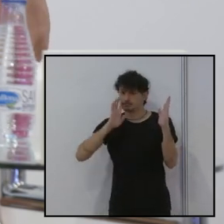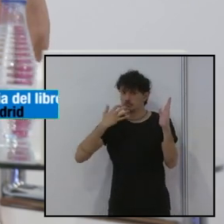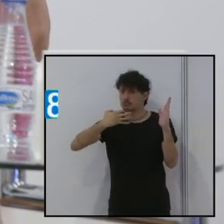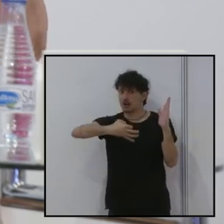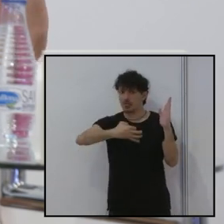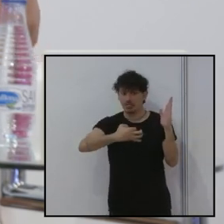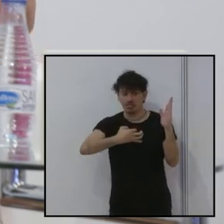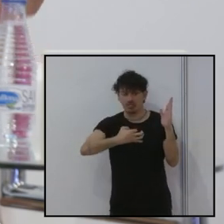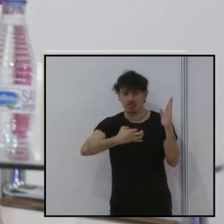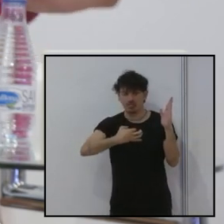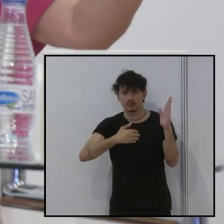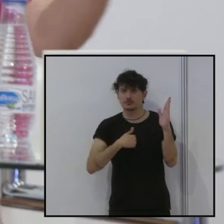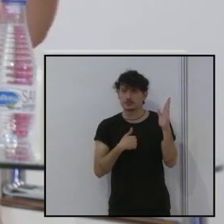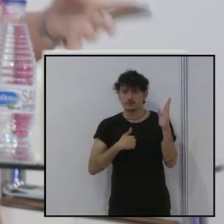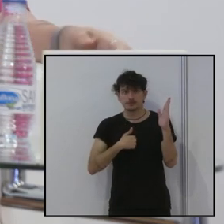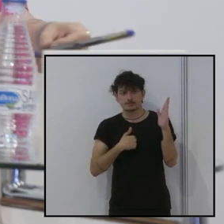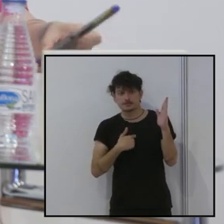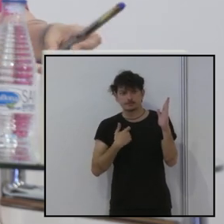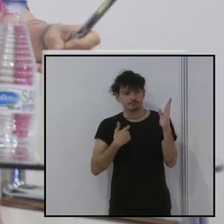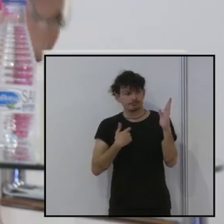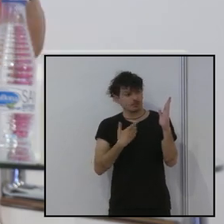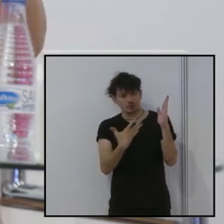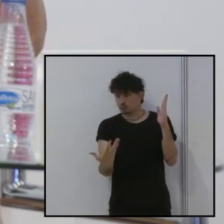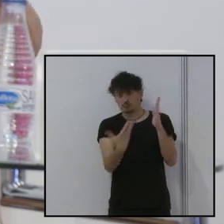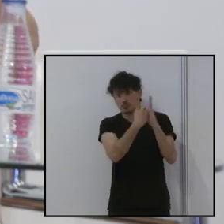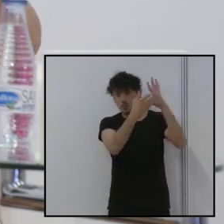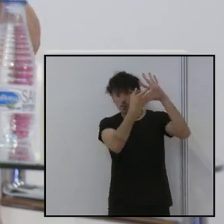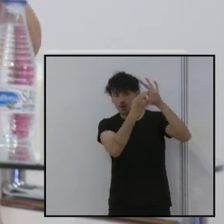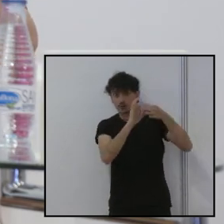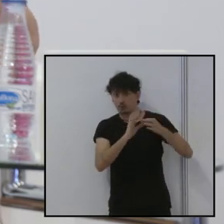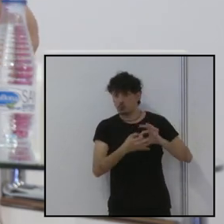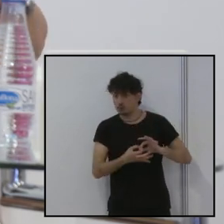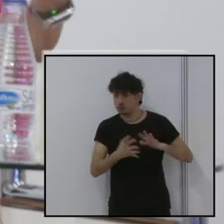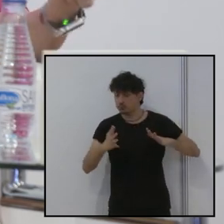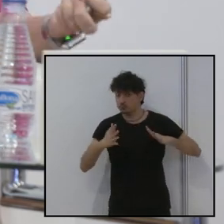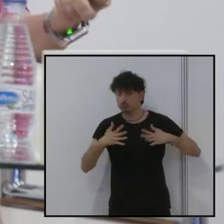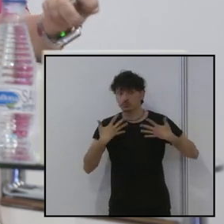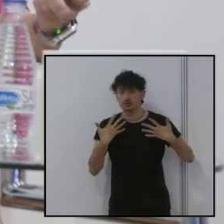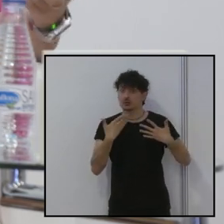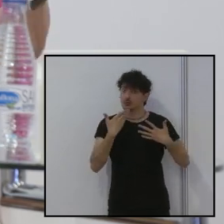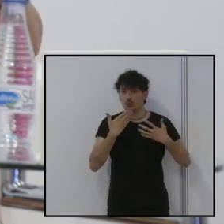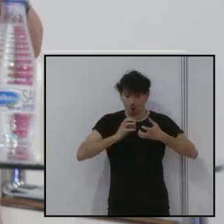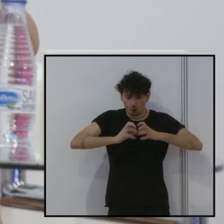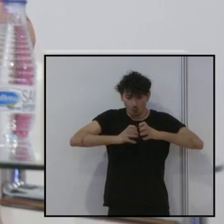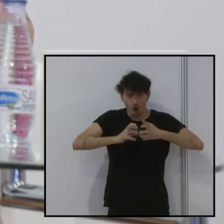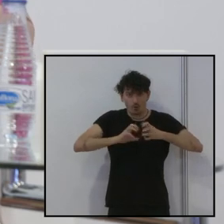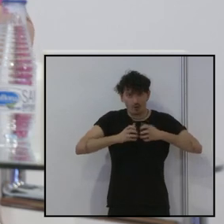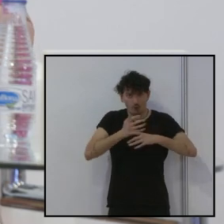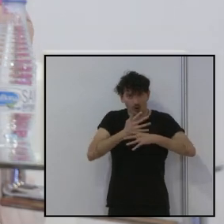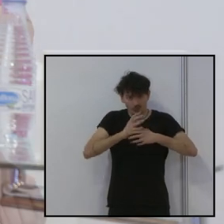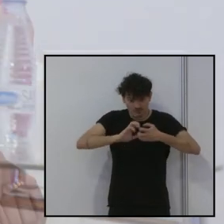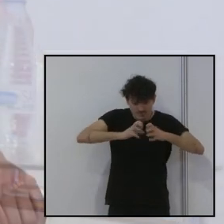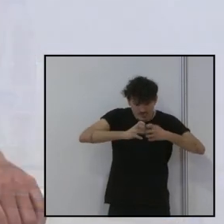y deducido acertadamente, pero estaban todos desconectados. Y de repente ahora he conseguido como resolver un cubo de Rubik, que en mi